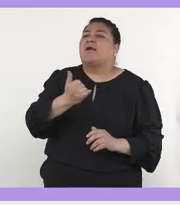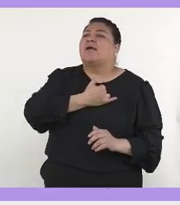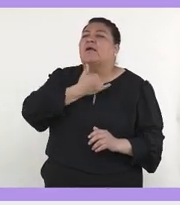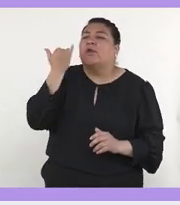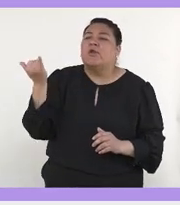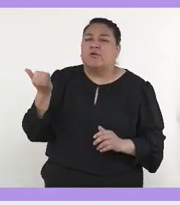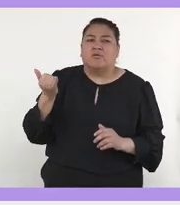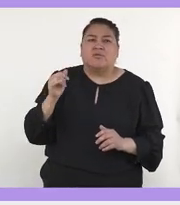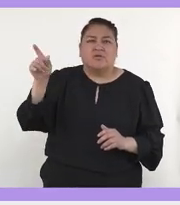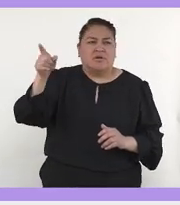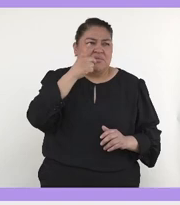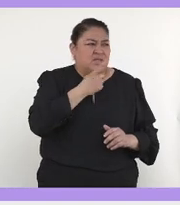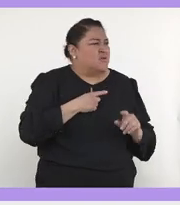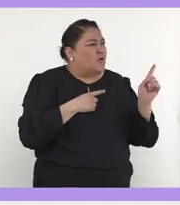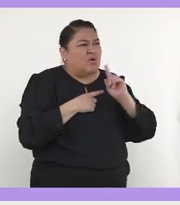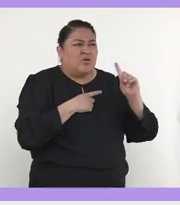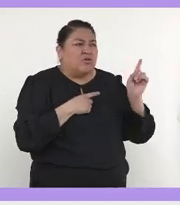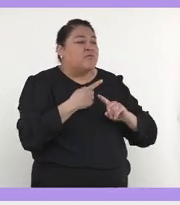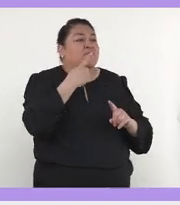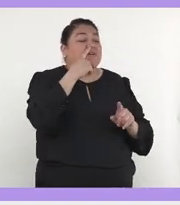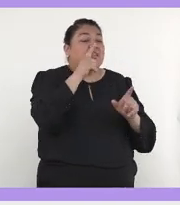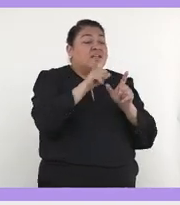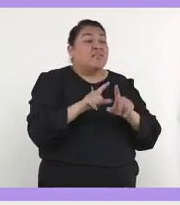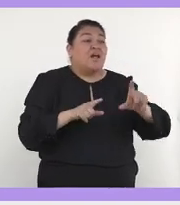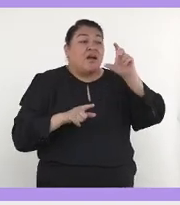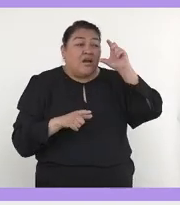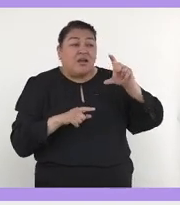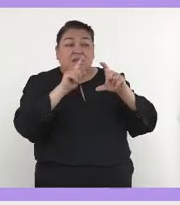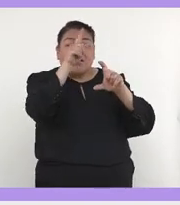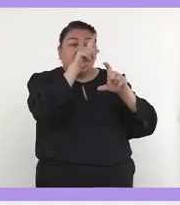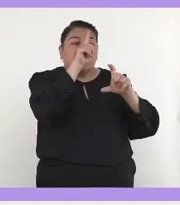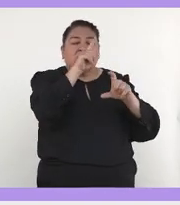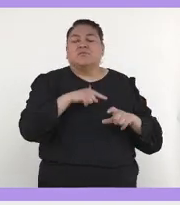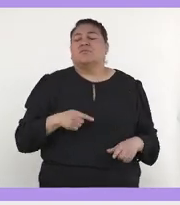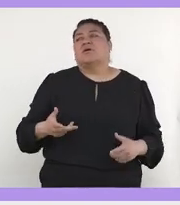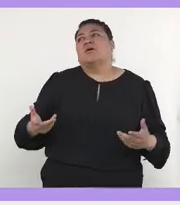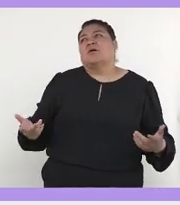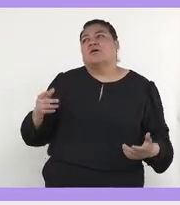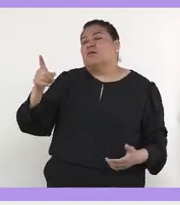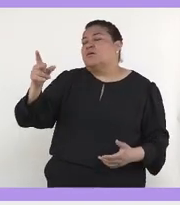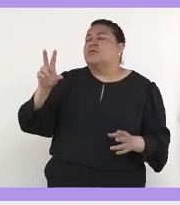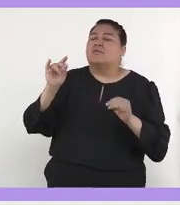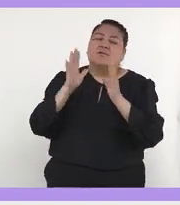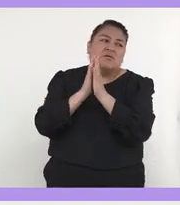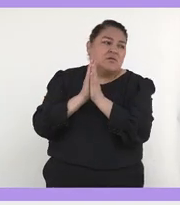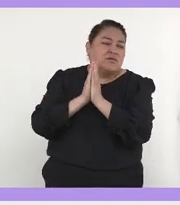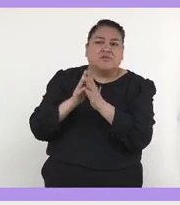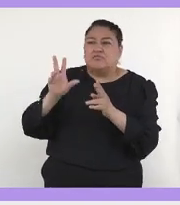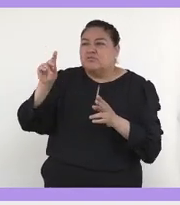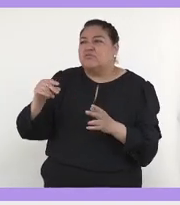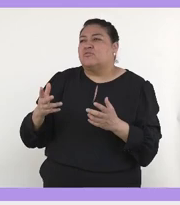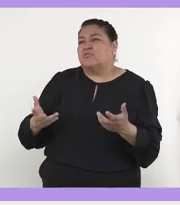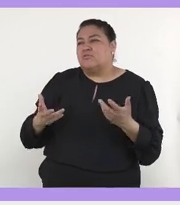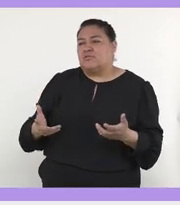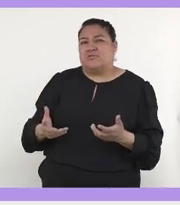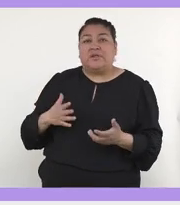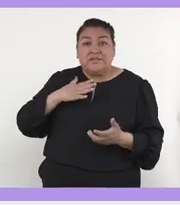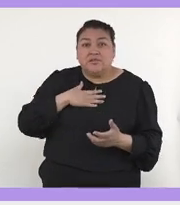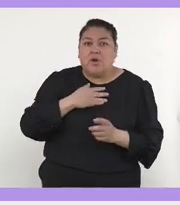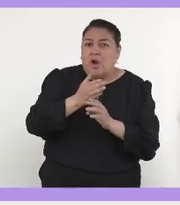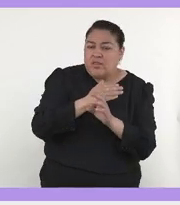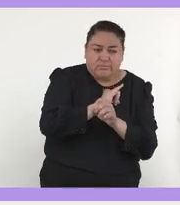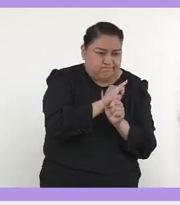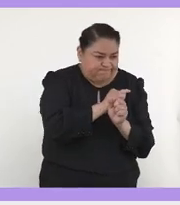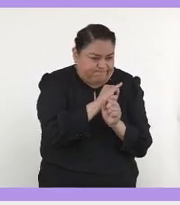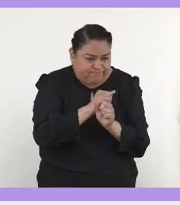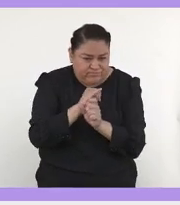y todavía me dijo no pero es que las mayúsculas no se sentó Israel por favor no me digas esto por favor Porque además me puse a investigar no crean eh